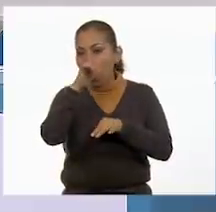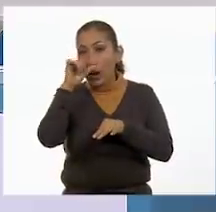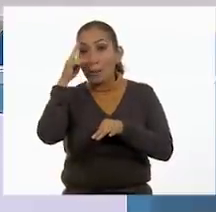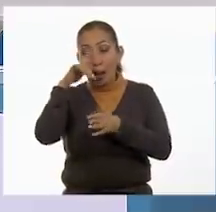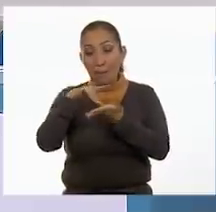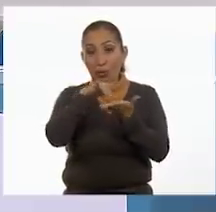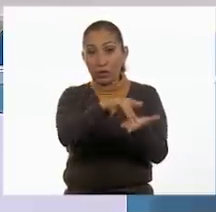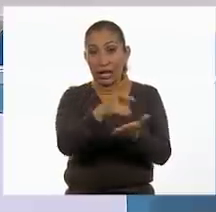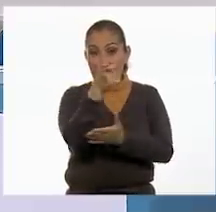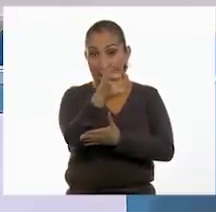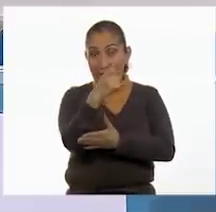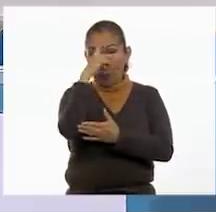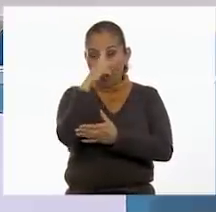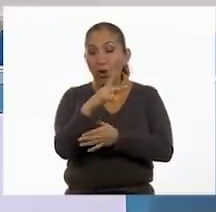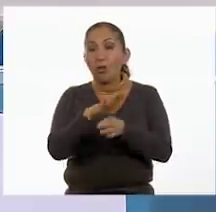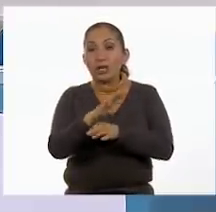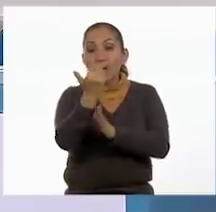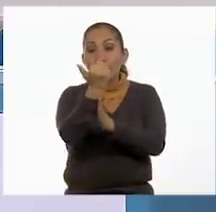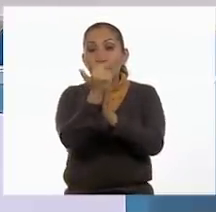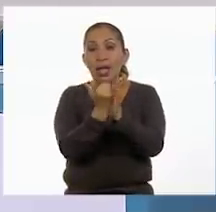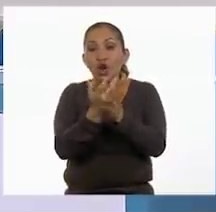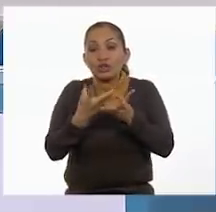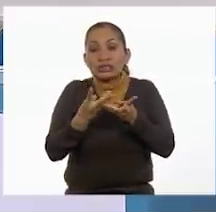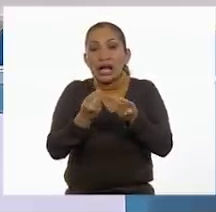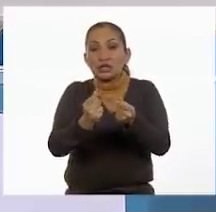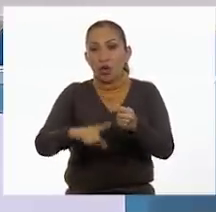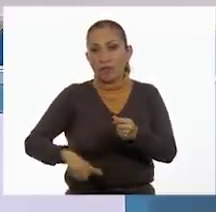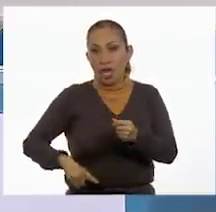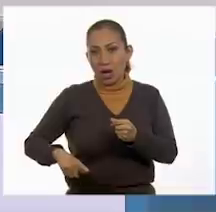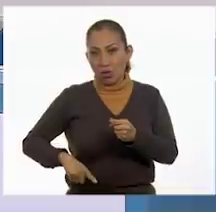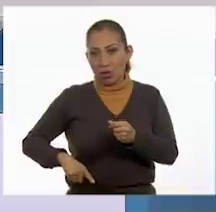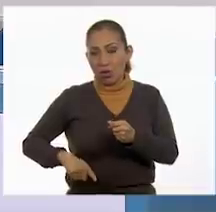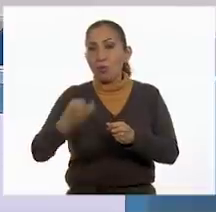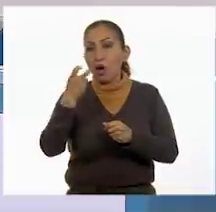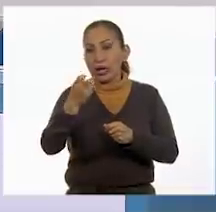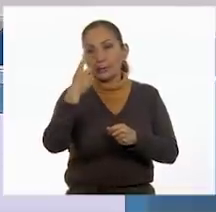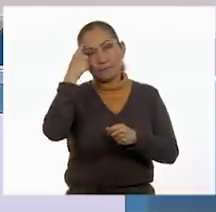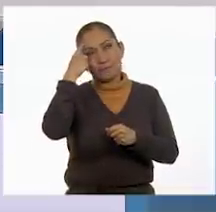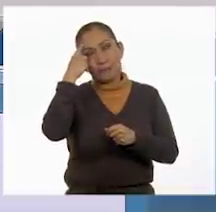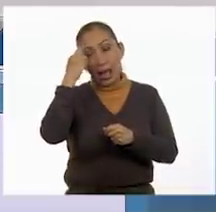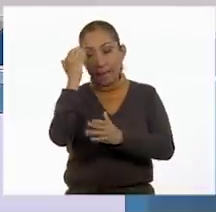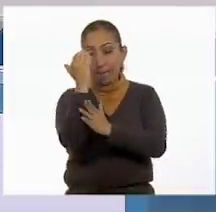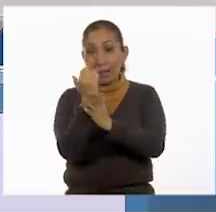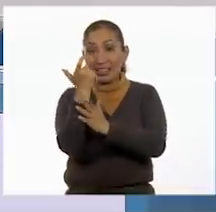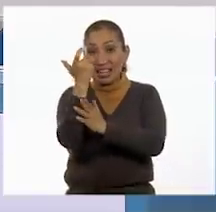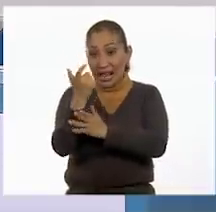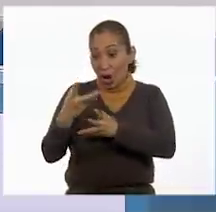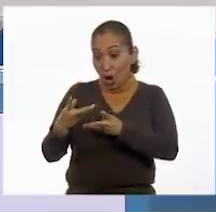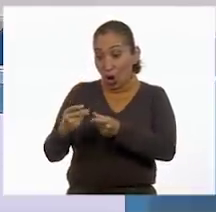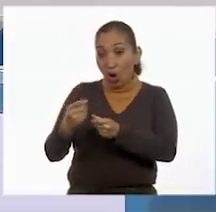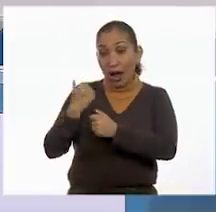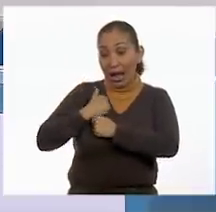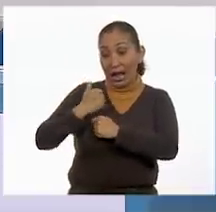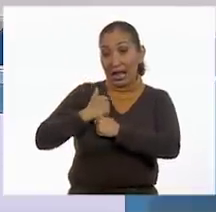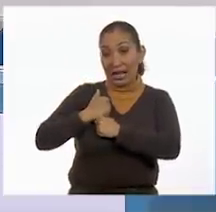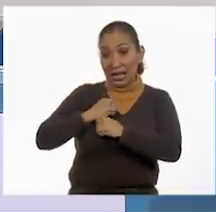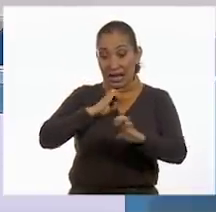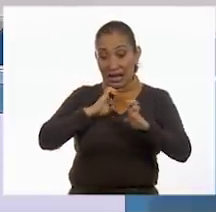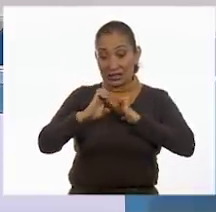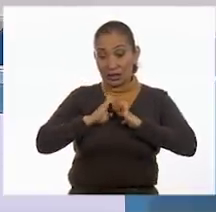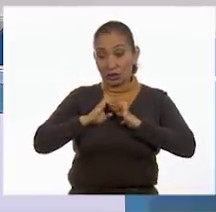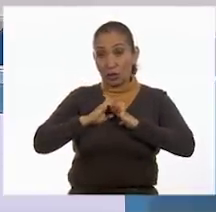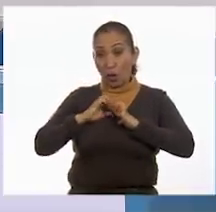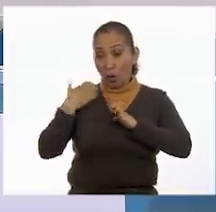a la economía fue reducir los gastos del gobierno. Y para esto decidió recortar el presupuesto del ejército y reducir su